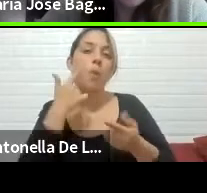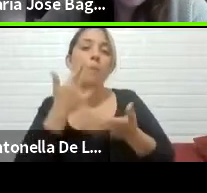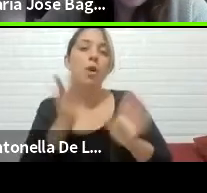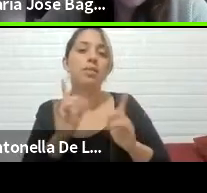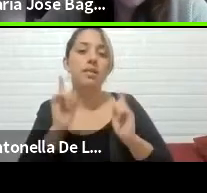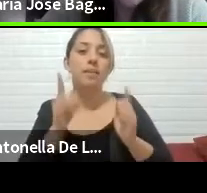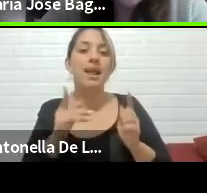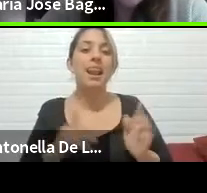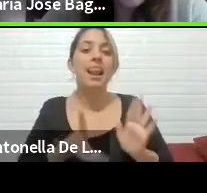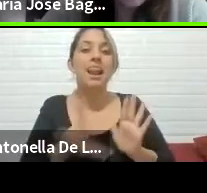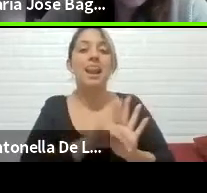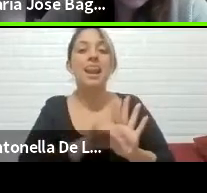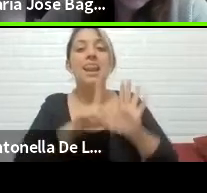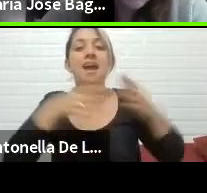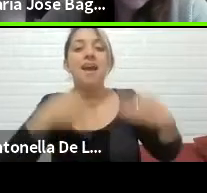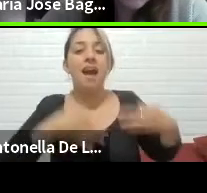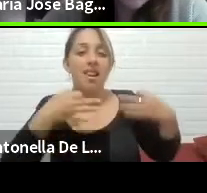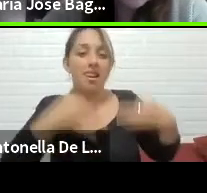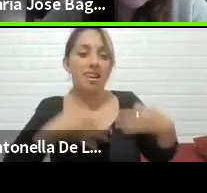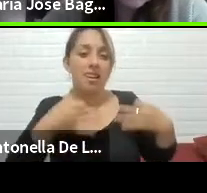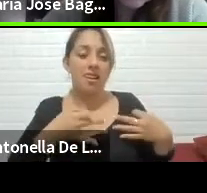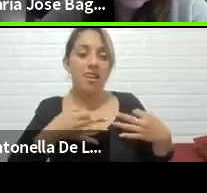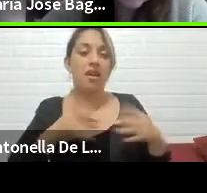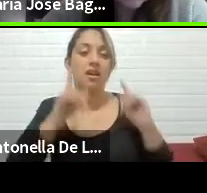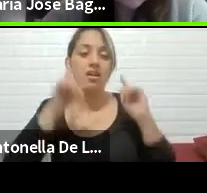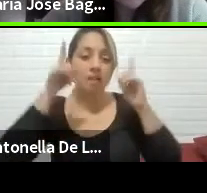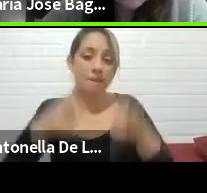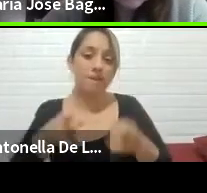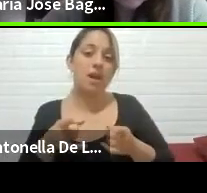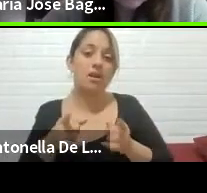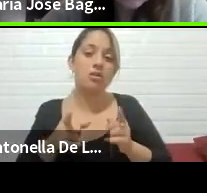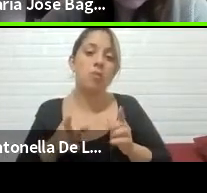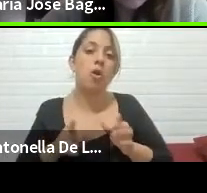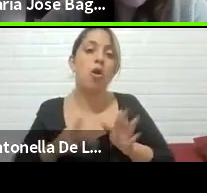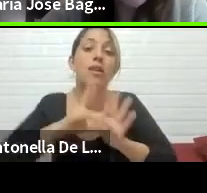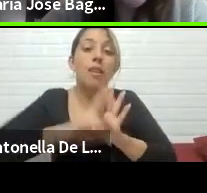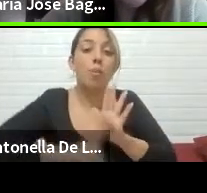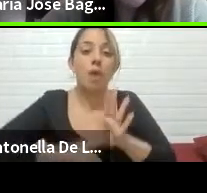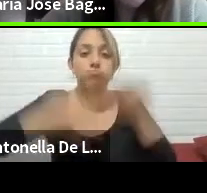regularidad del vínculo laboral en ese sentido.